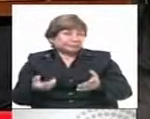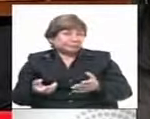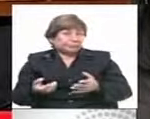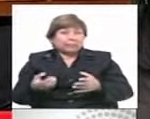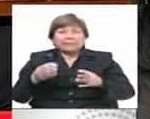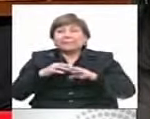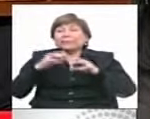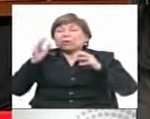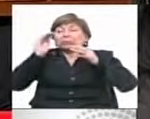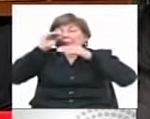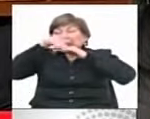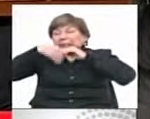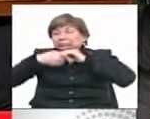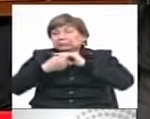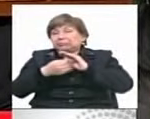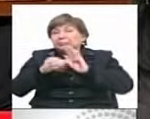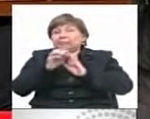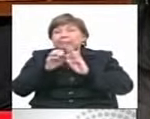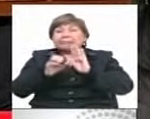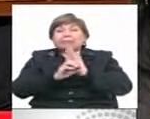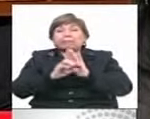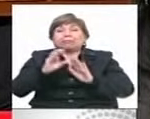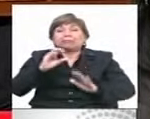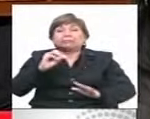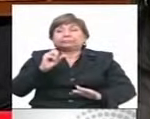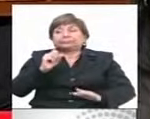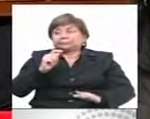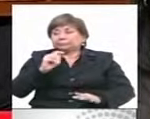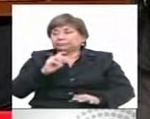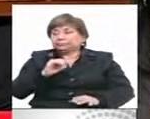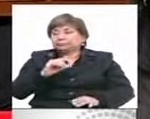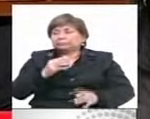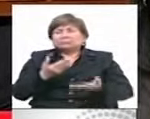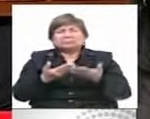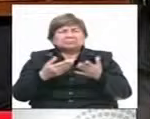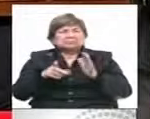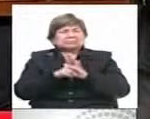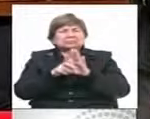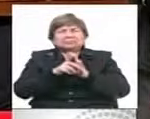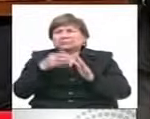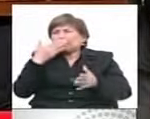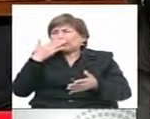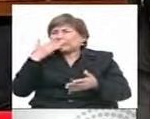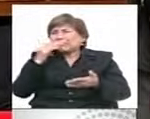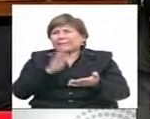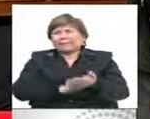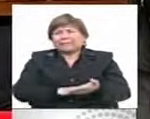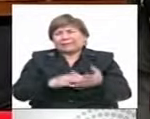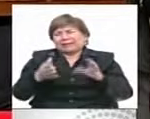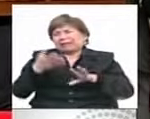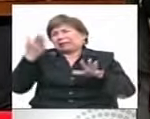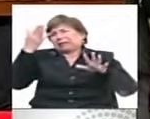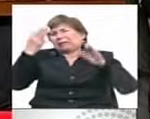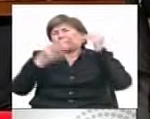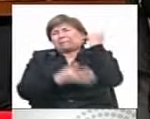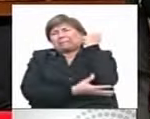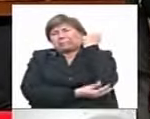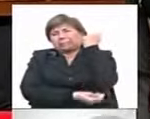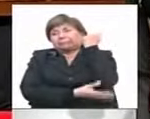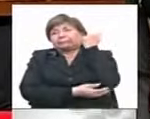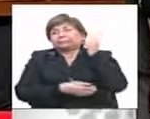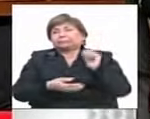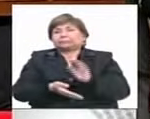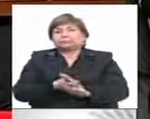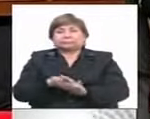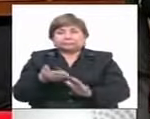de una trasnochada Asamblea Constituyente? Como si los males del país o la pobreza se